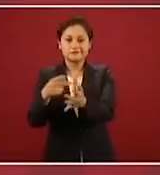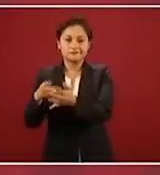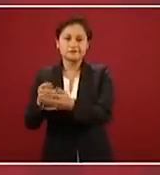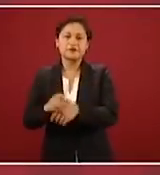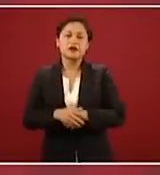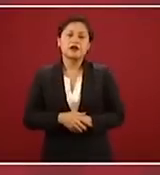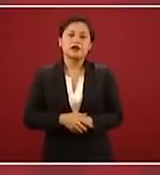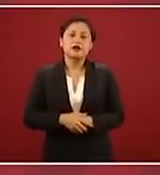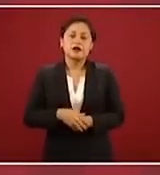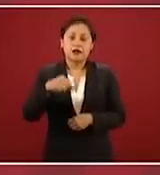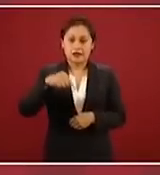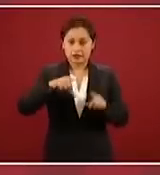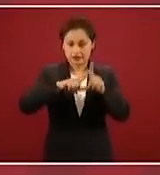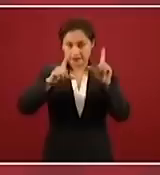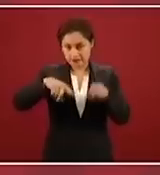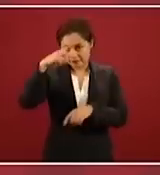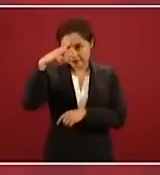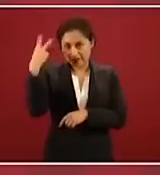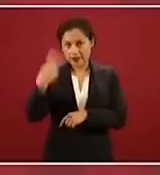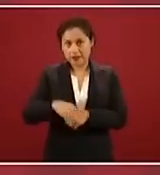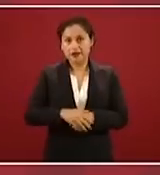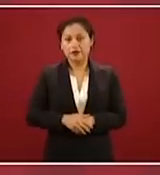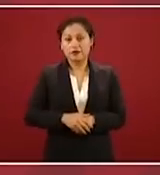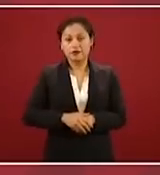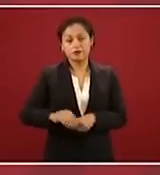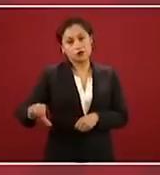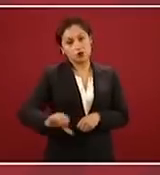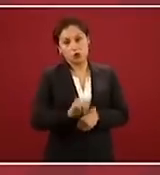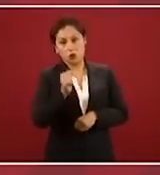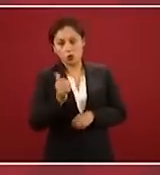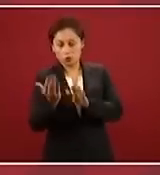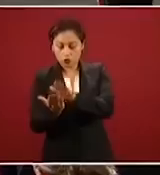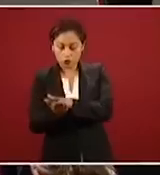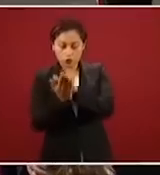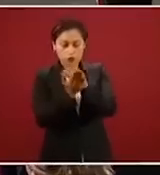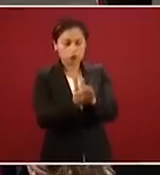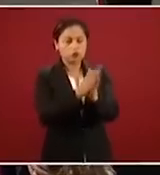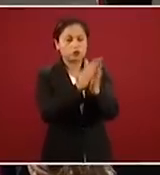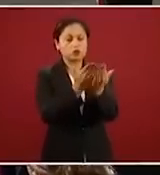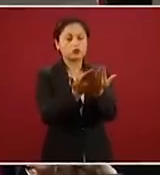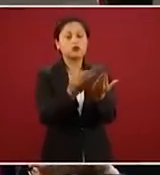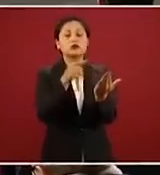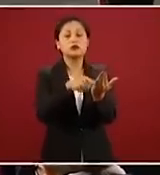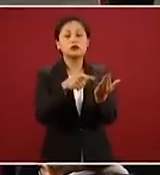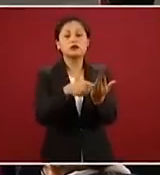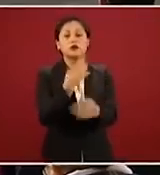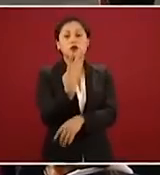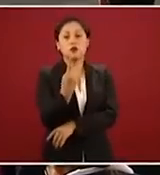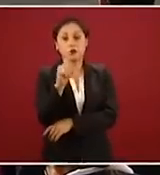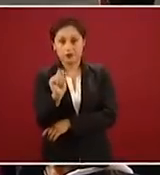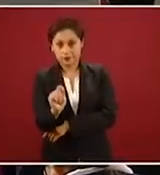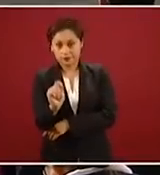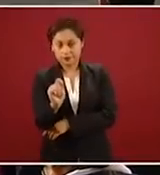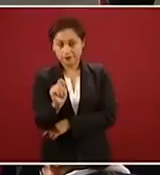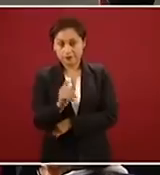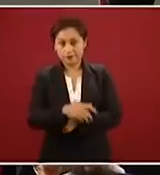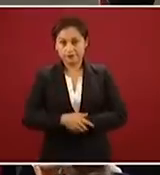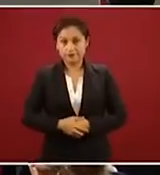Este otro libro de texto es precisamente el de la Cuarta Transformación